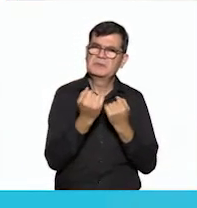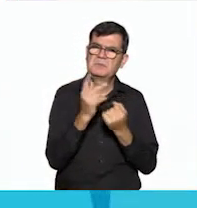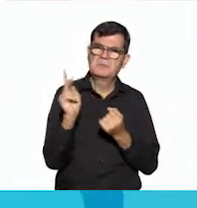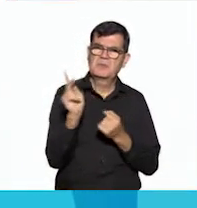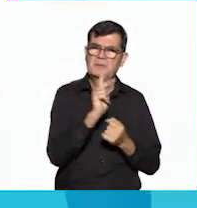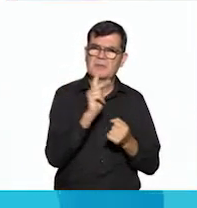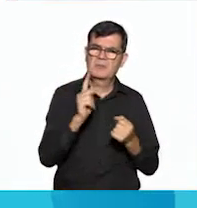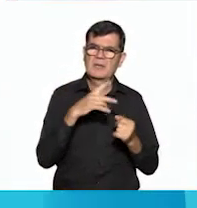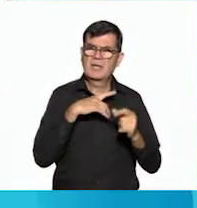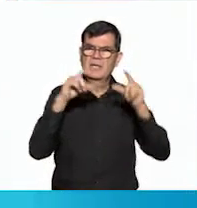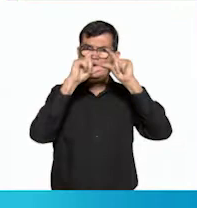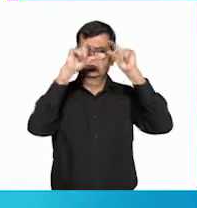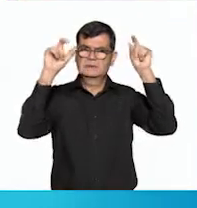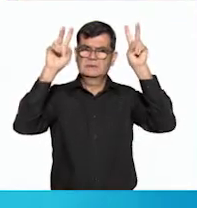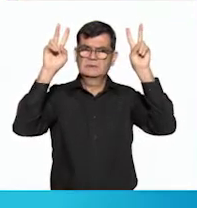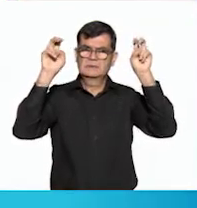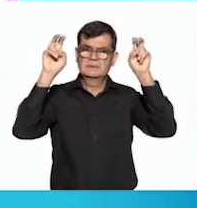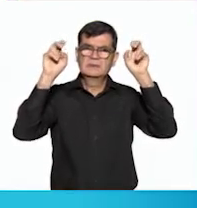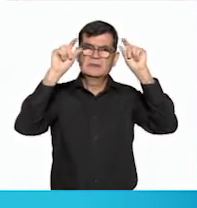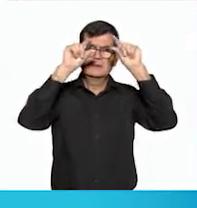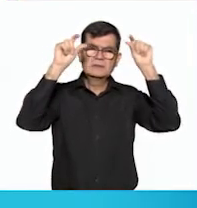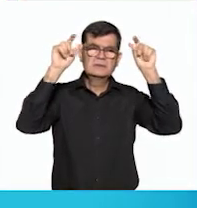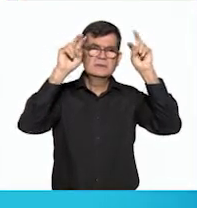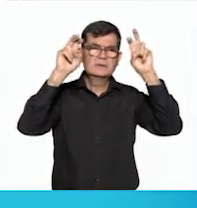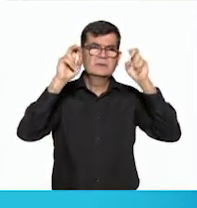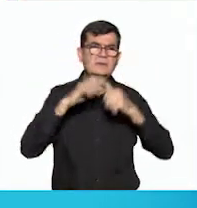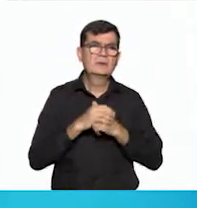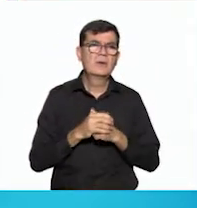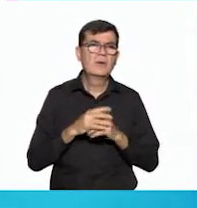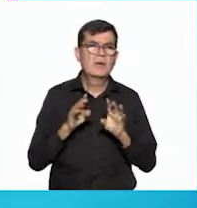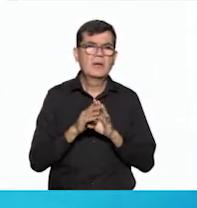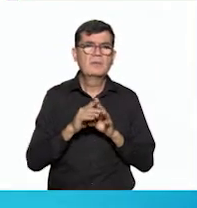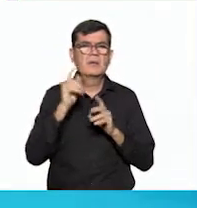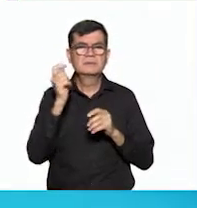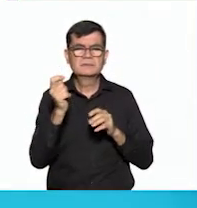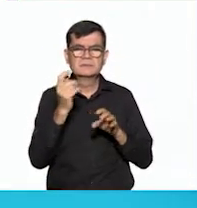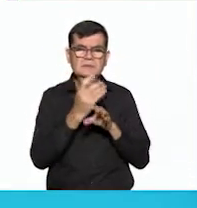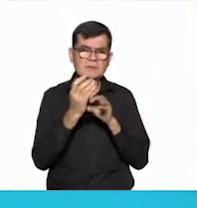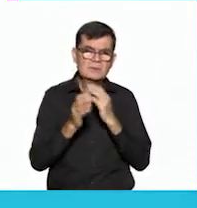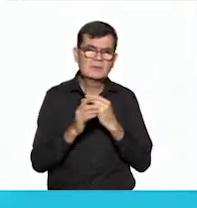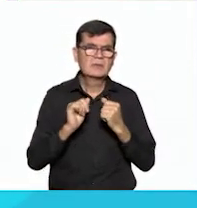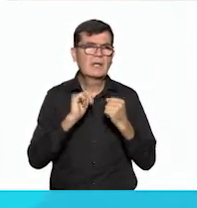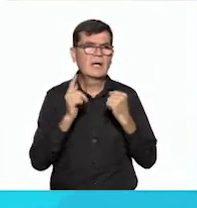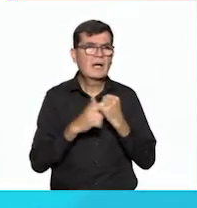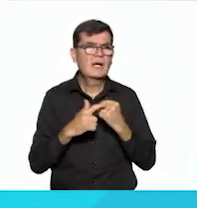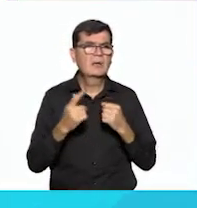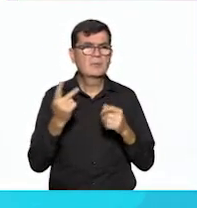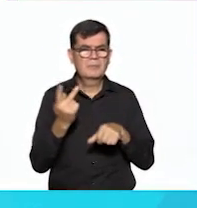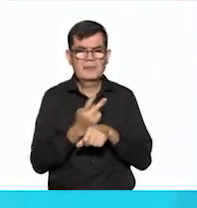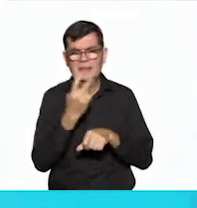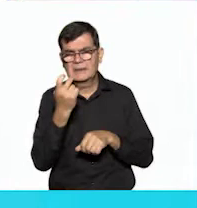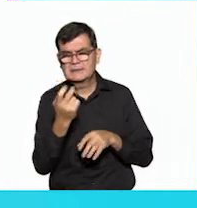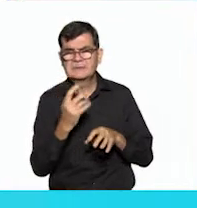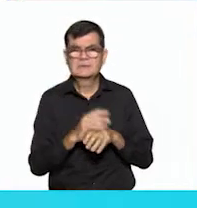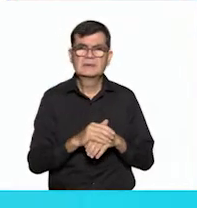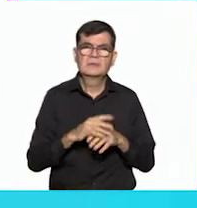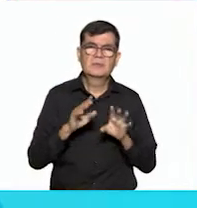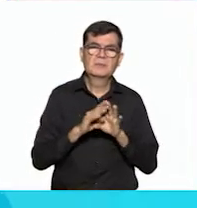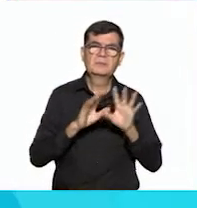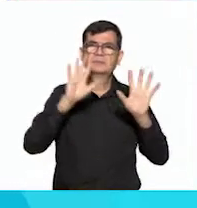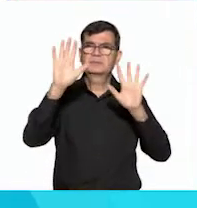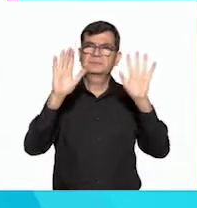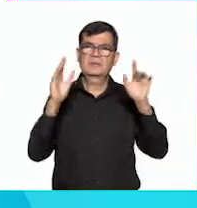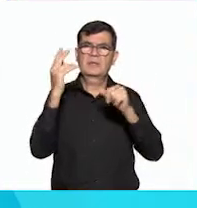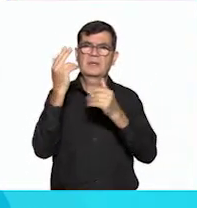tienen títulos. ¿Sí? Y vemos que está pasando algo, hay una situación. Y las ilustraciones me gustan